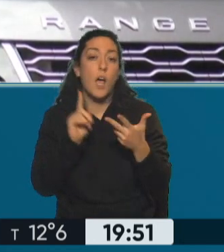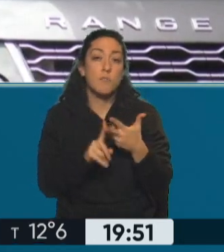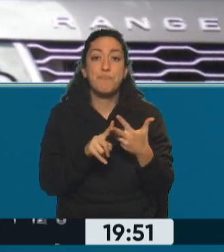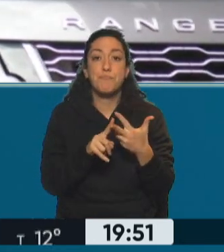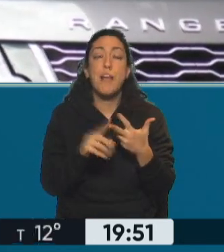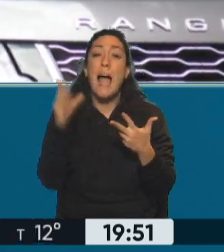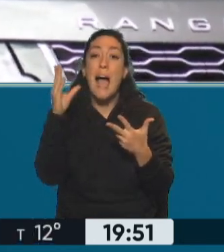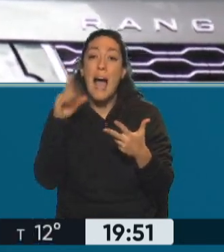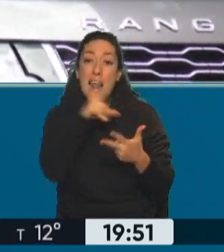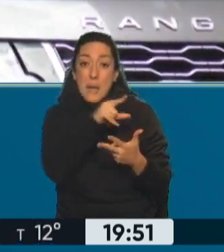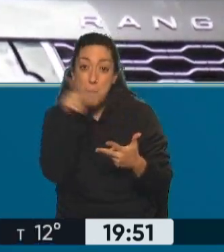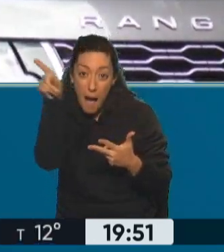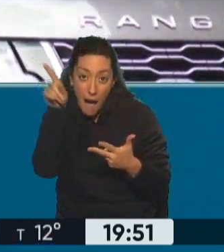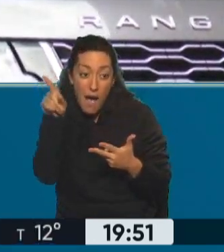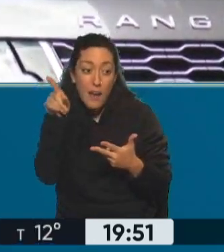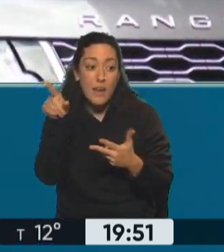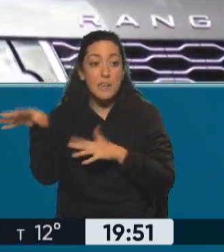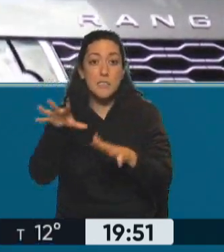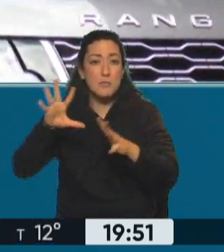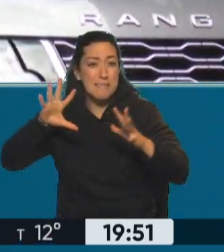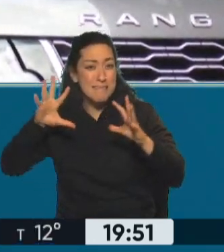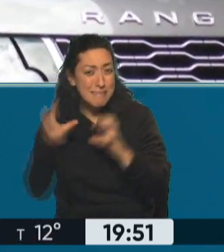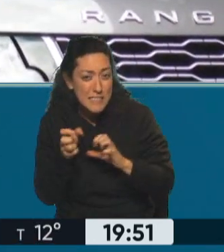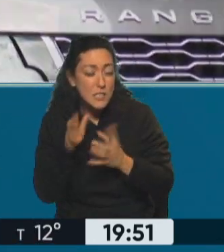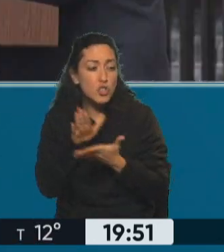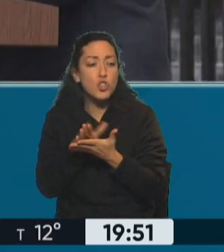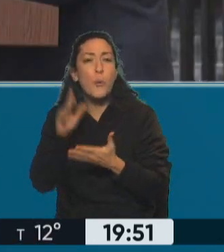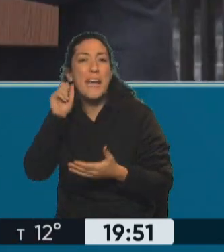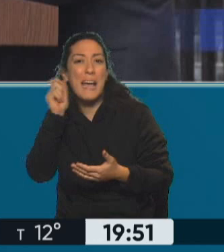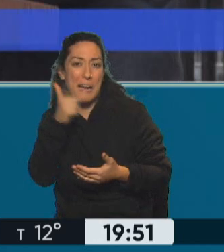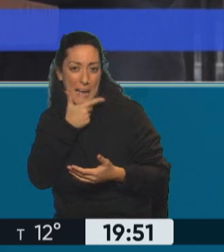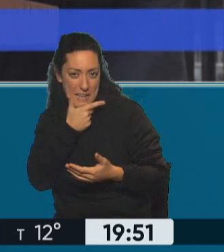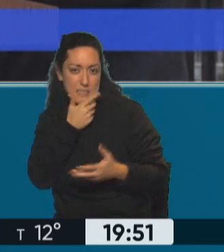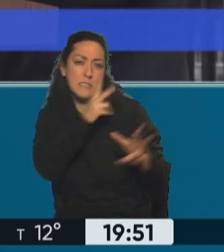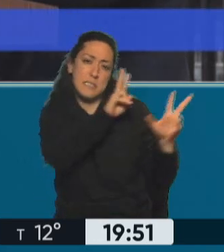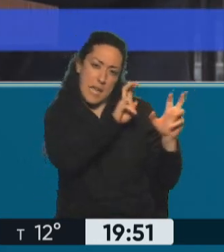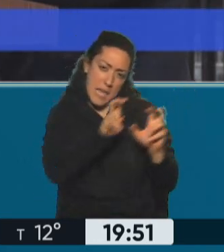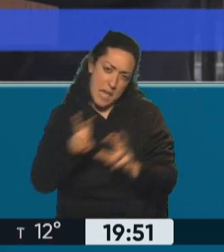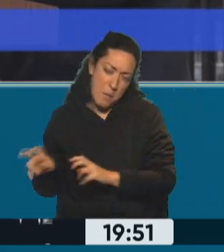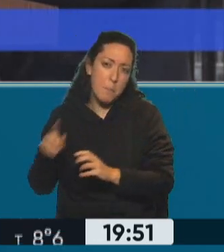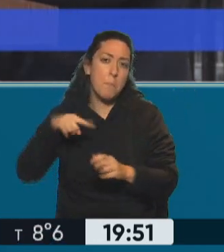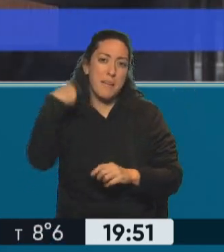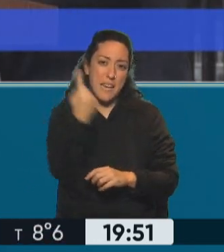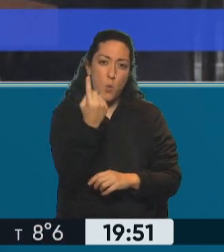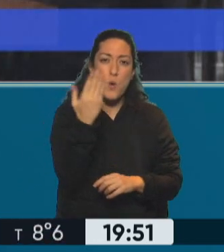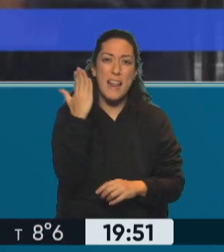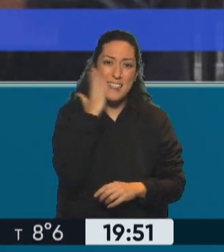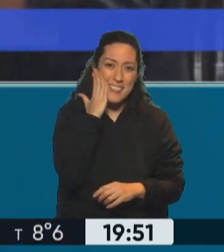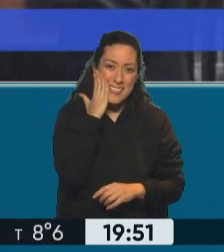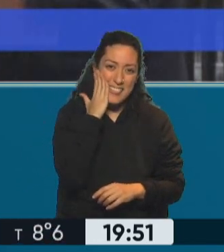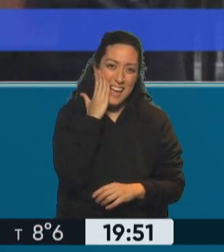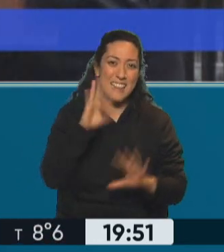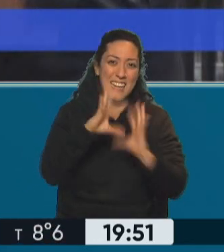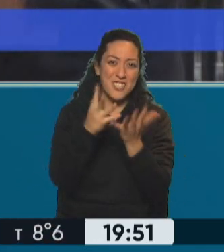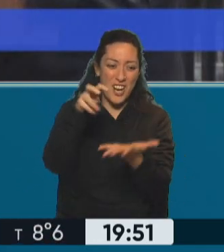de Alemania, de la crisis del gas, entre otros temas que vamos a estar tratando mañana a las 13 en el noticiero